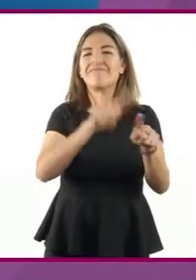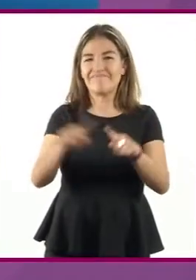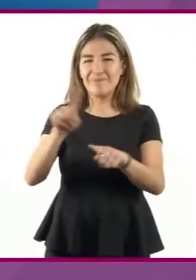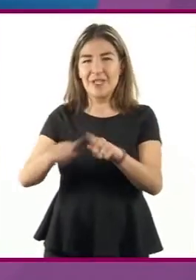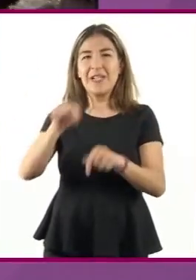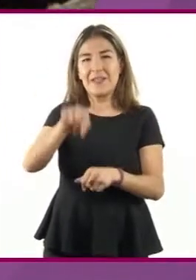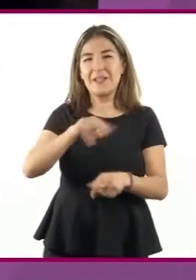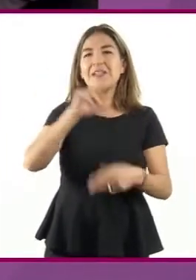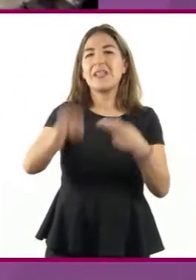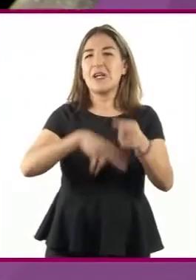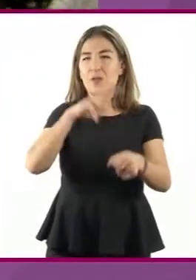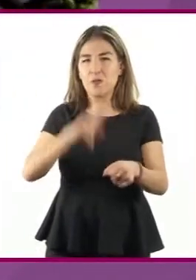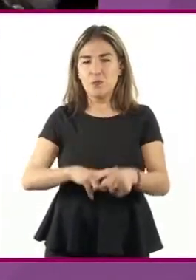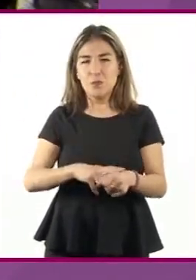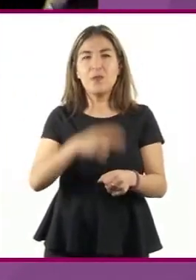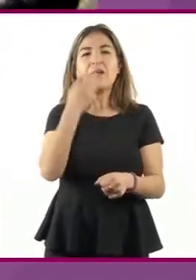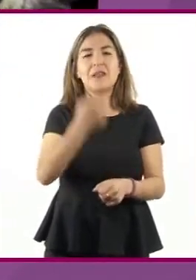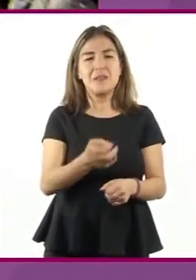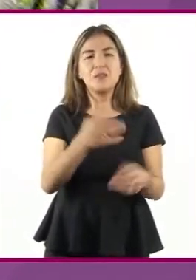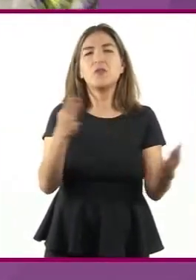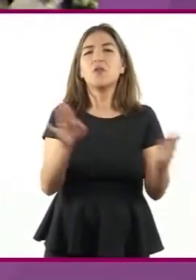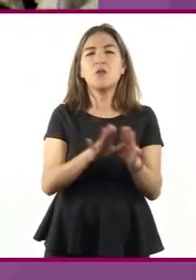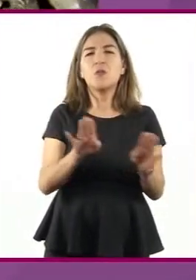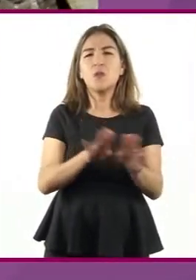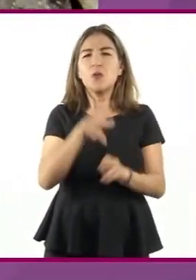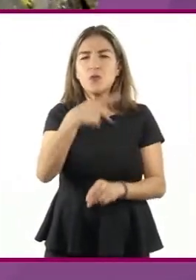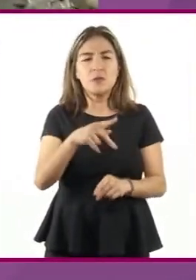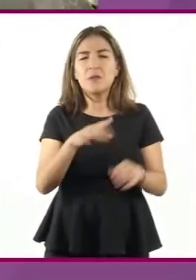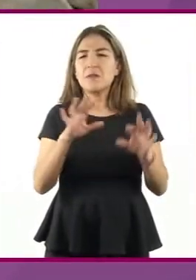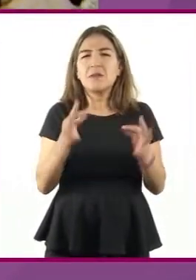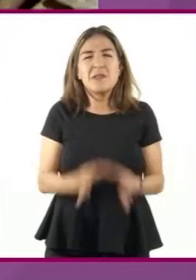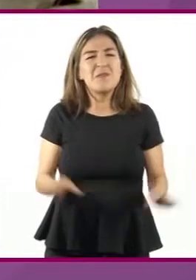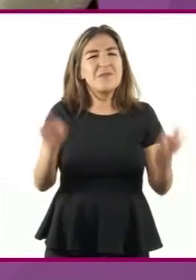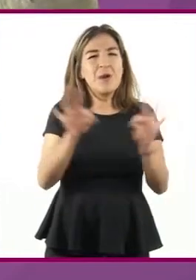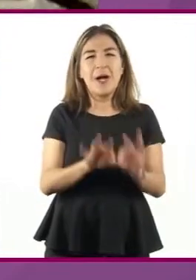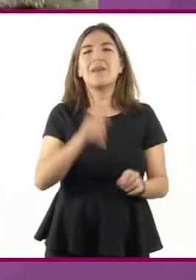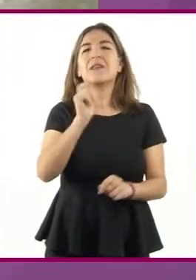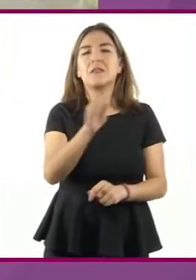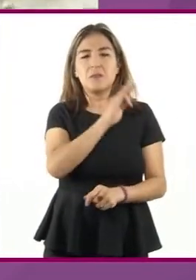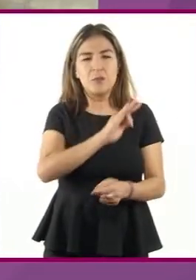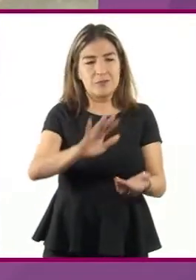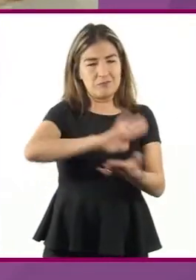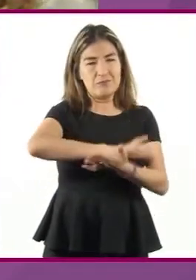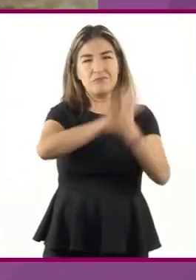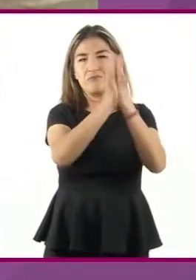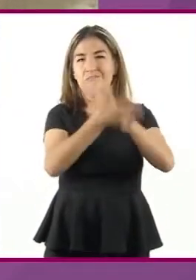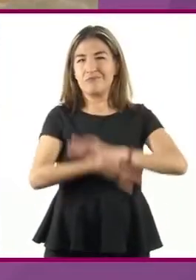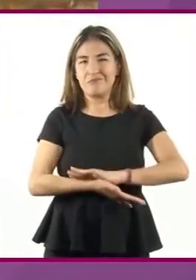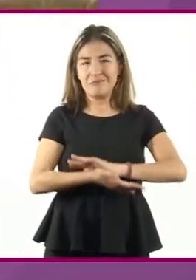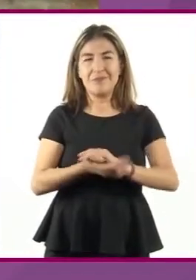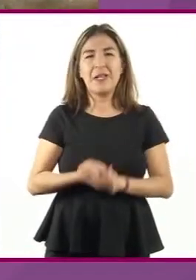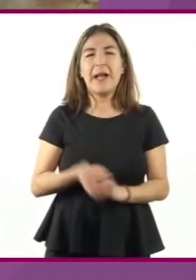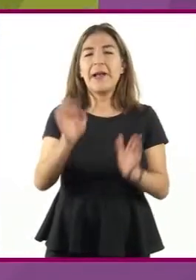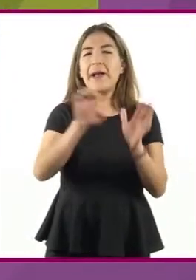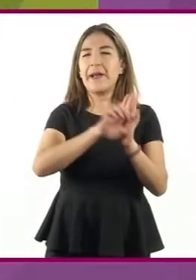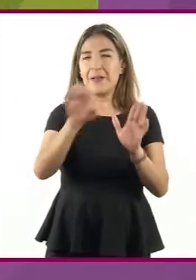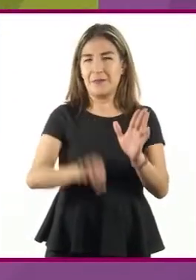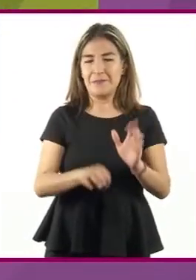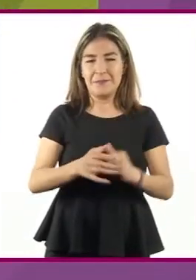de la naturaleza y una de sus propiedades fundamentales es que se puede transformar. Por